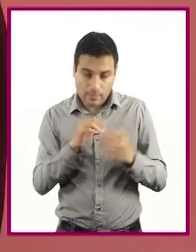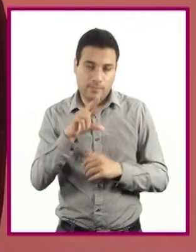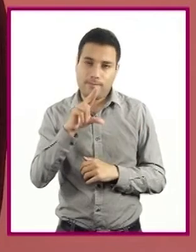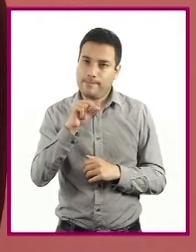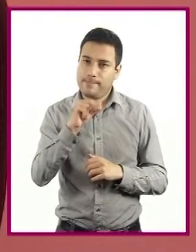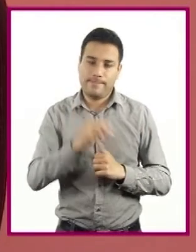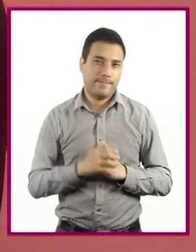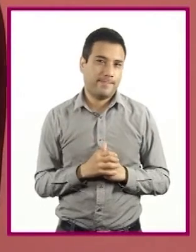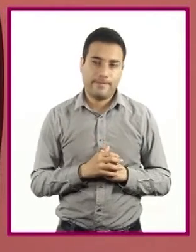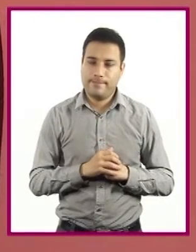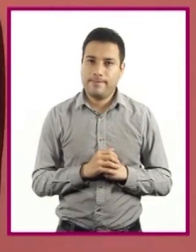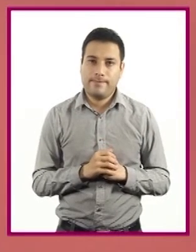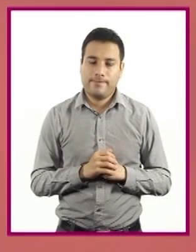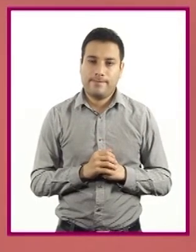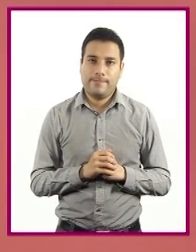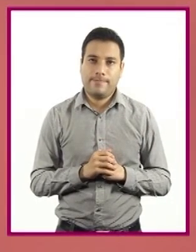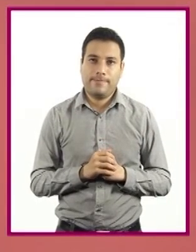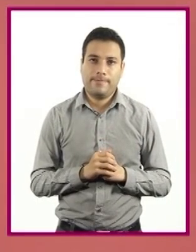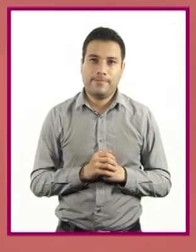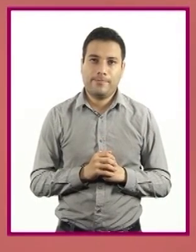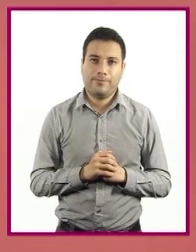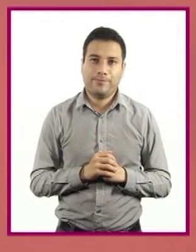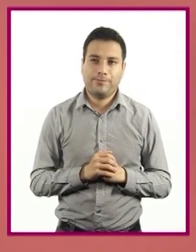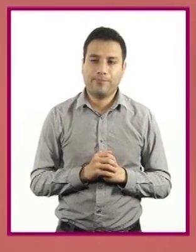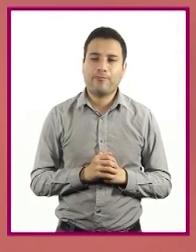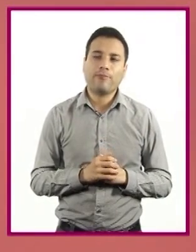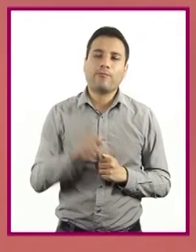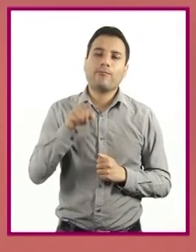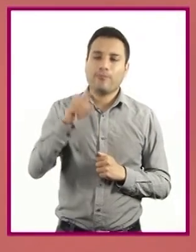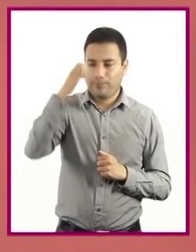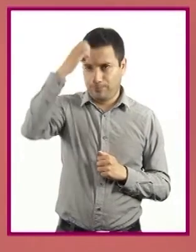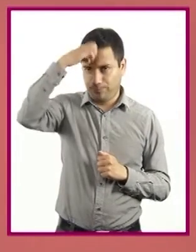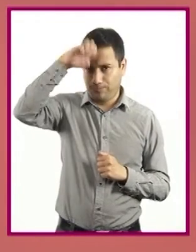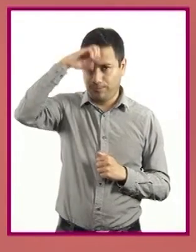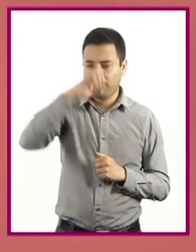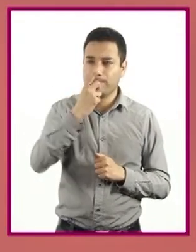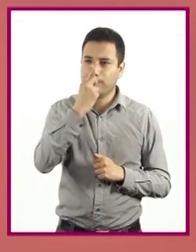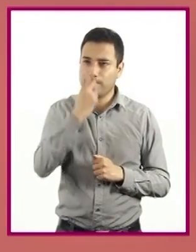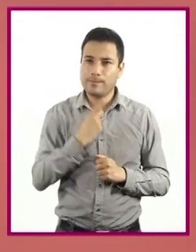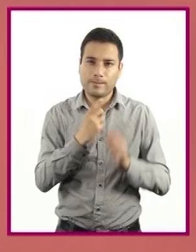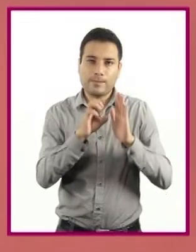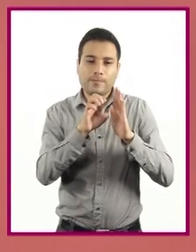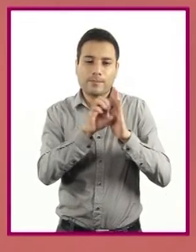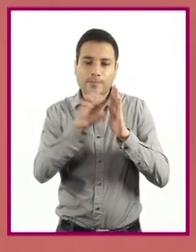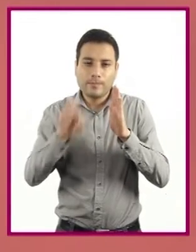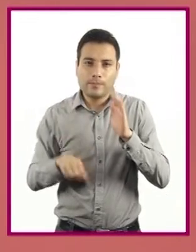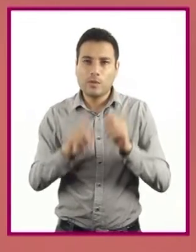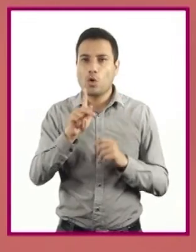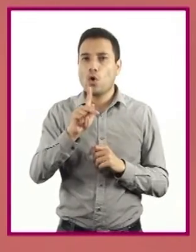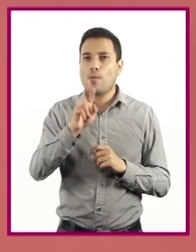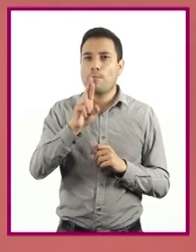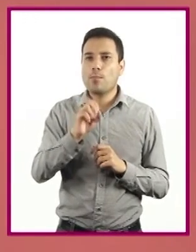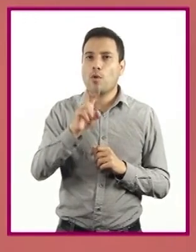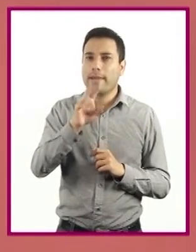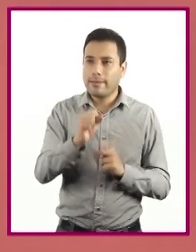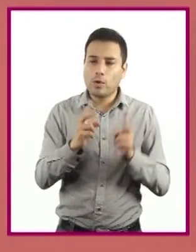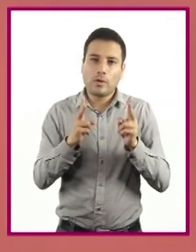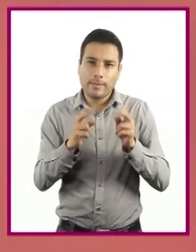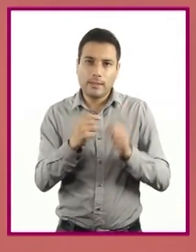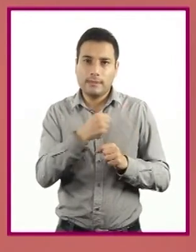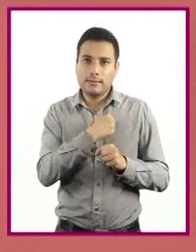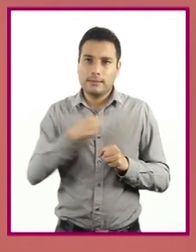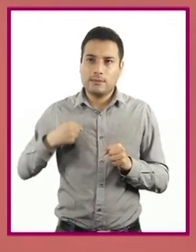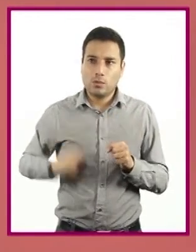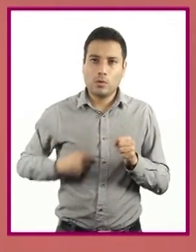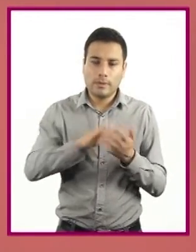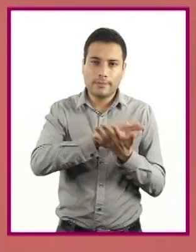durante miles de años. En su experiencia, ¿qué se hace cuando se quiere traducir un proverbio o refrán del chino al